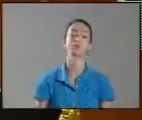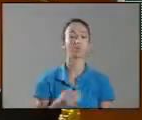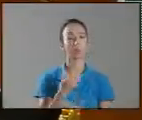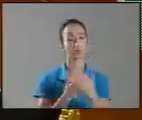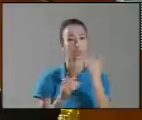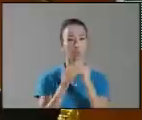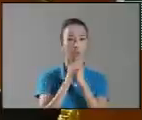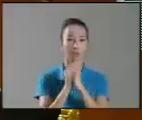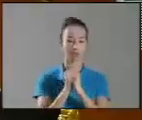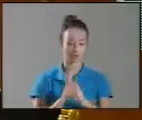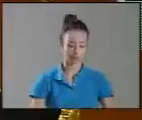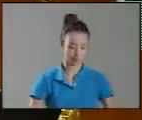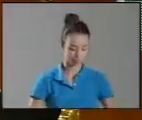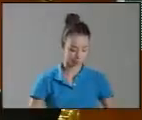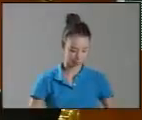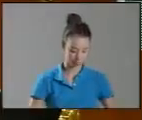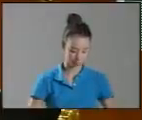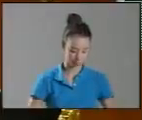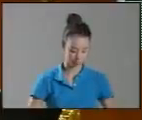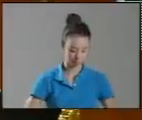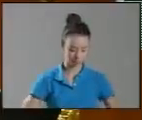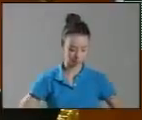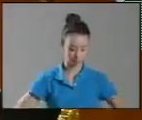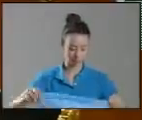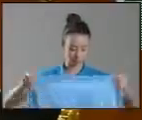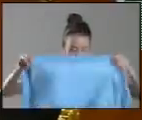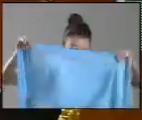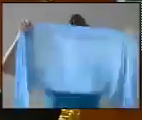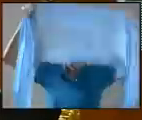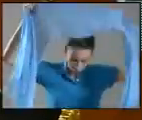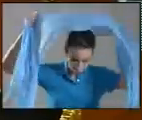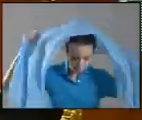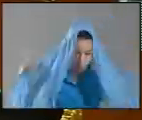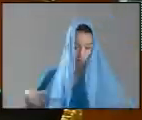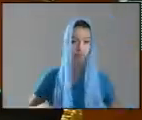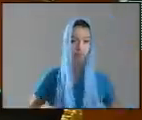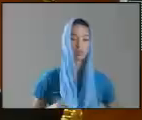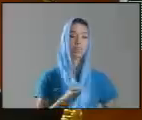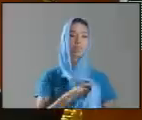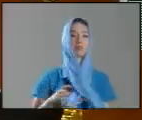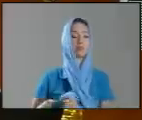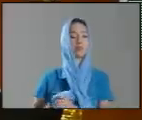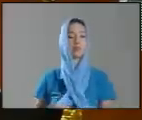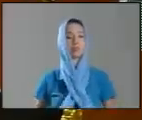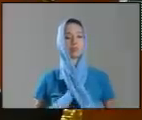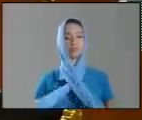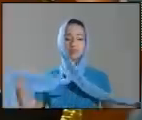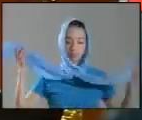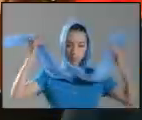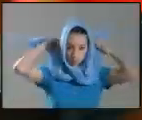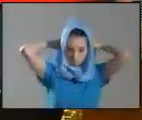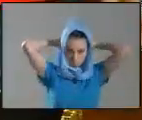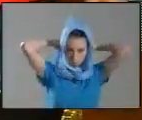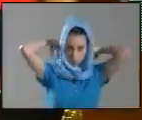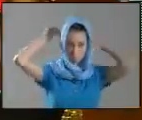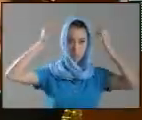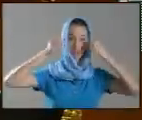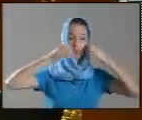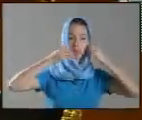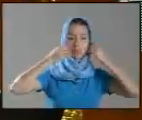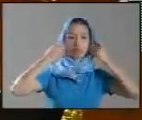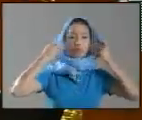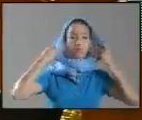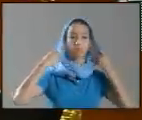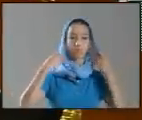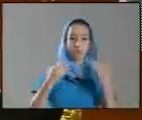en la medida de la plenitud de Cristo. Dánoslo, por favor. Vamos a hacer una oración. Lamento